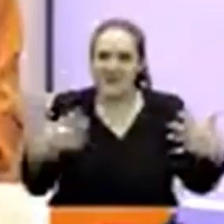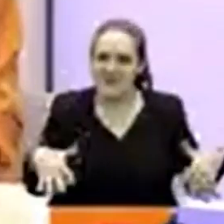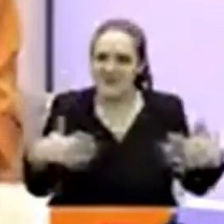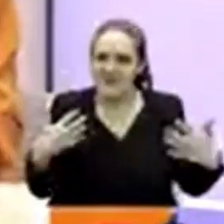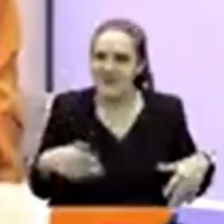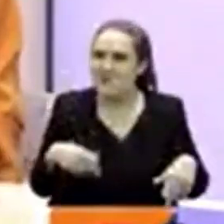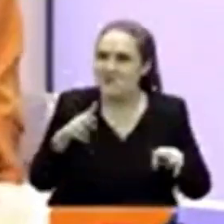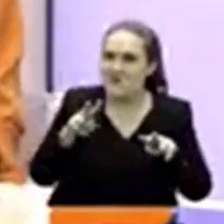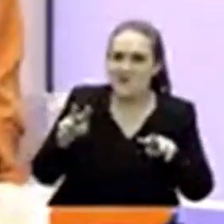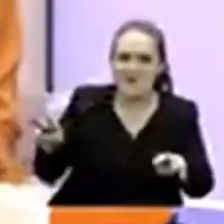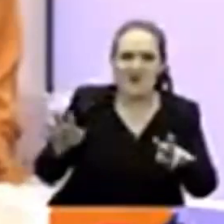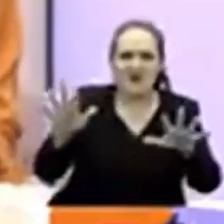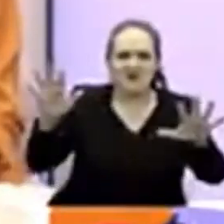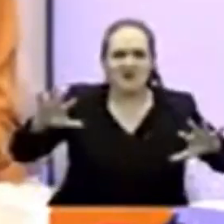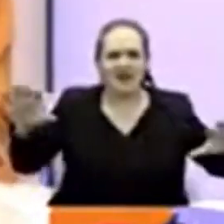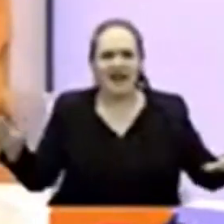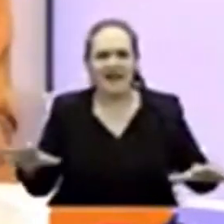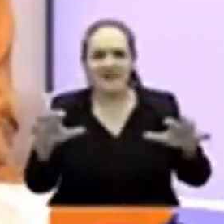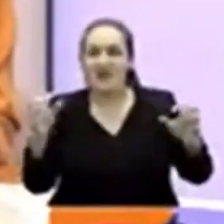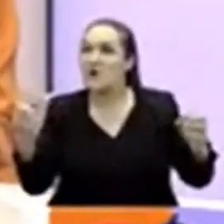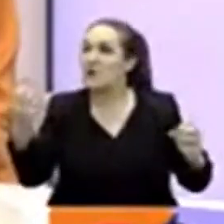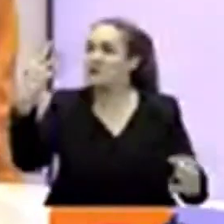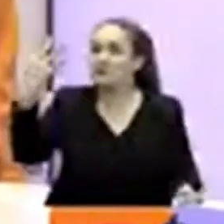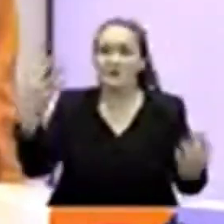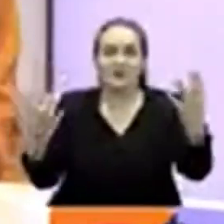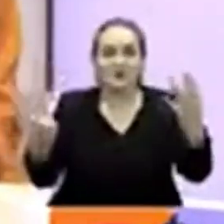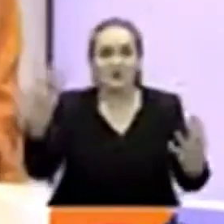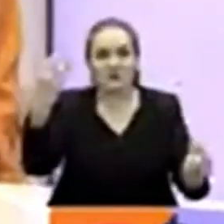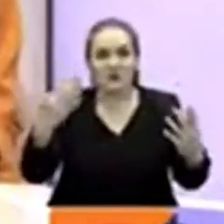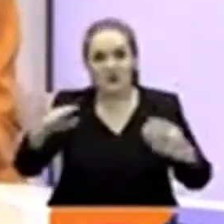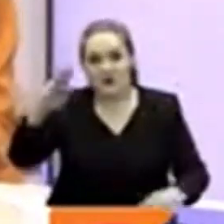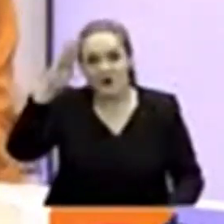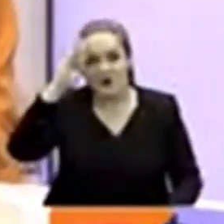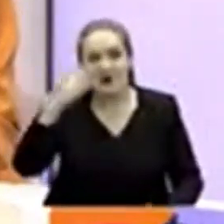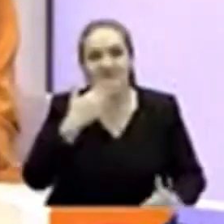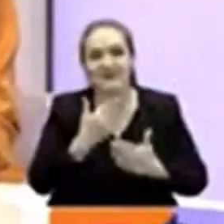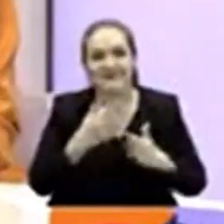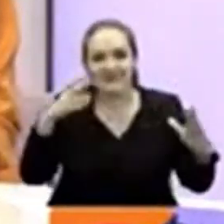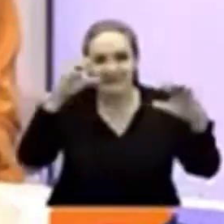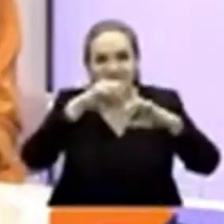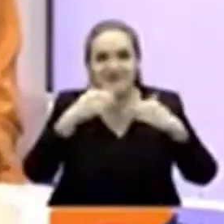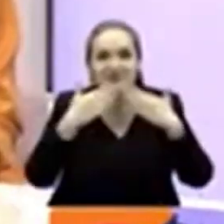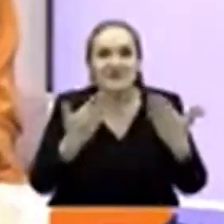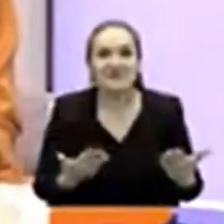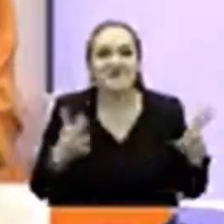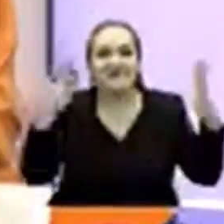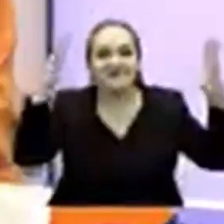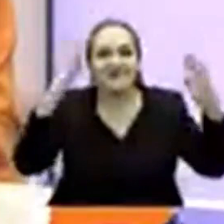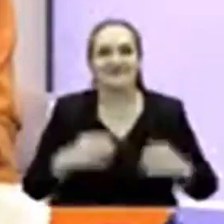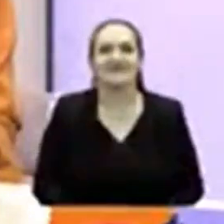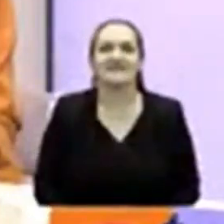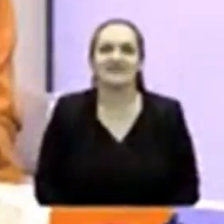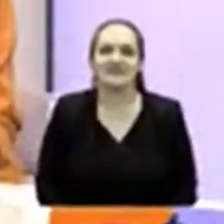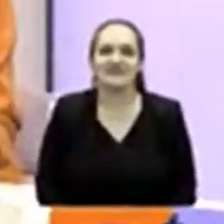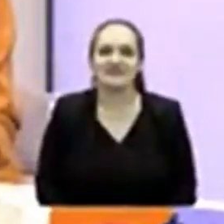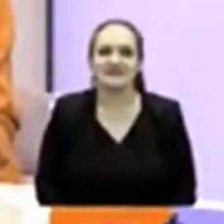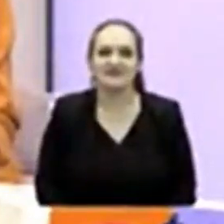la gran parada de la luz. Buenas noches, Zainia Gámez, ¿cómo va esa celebración?